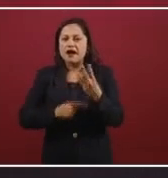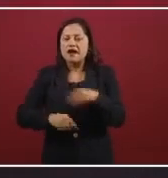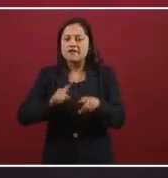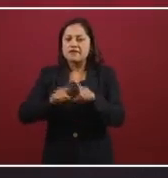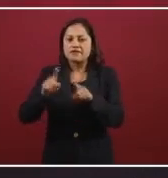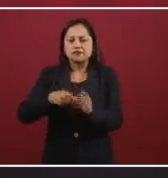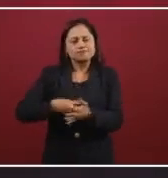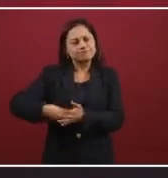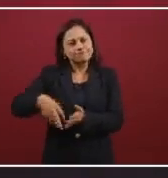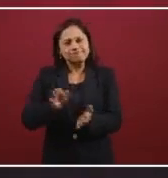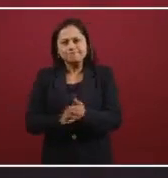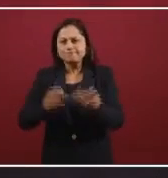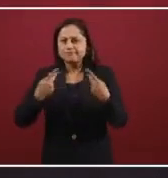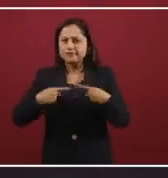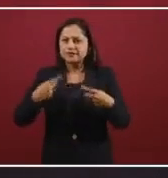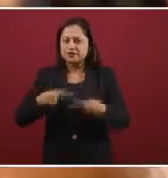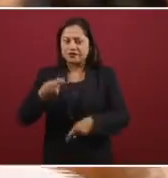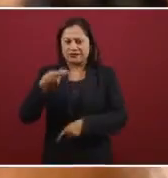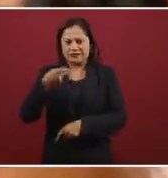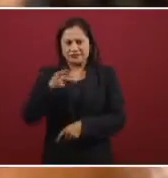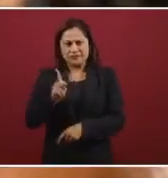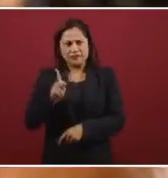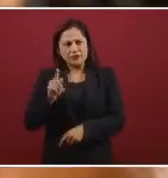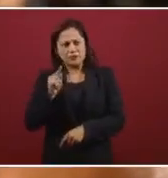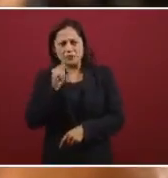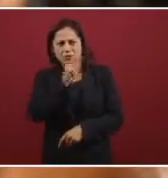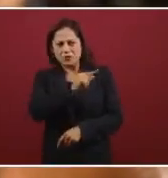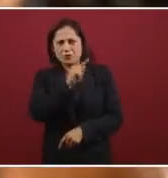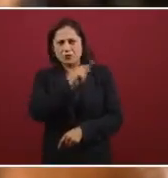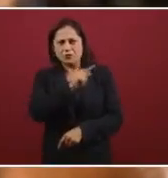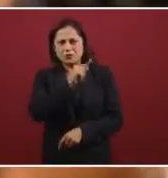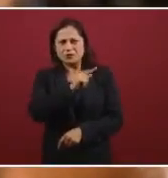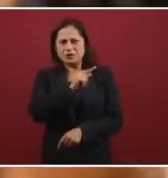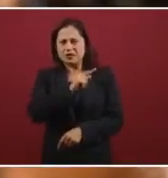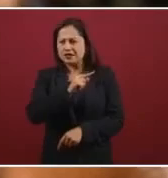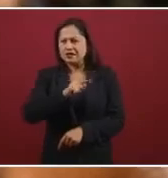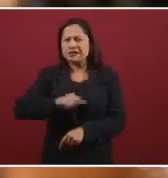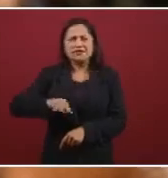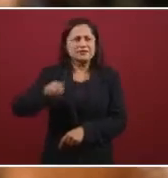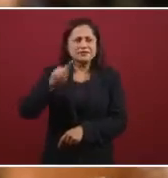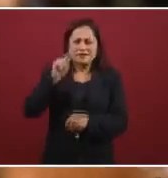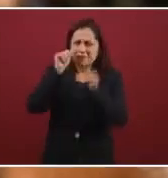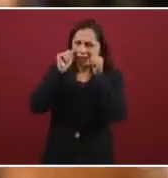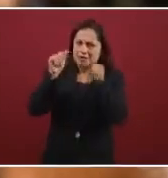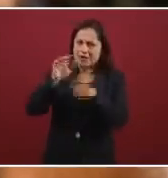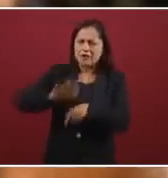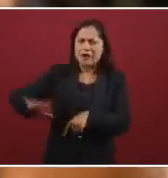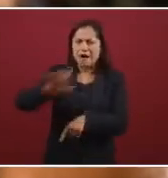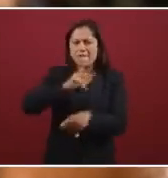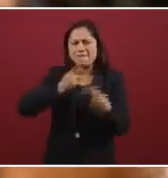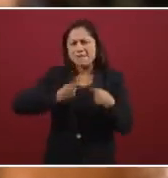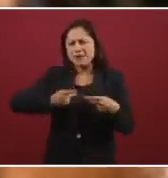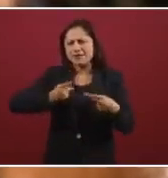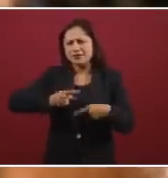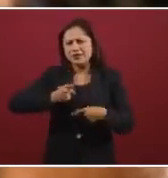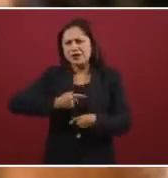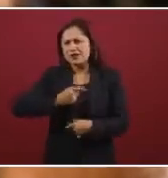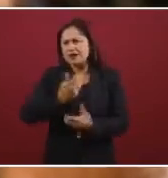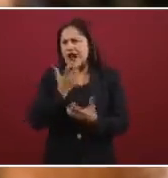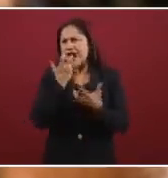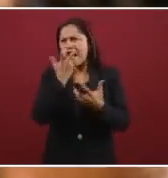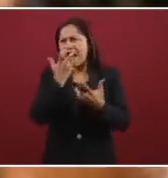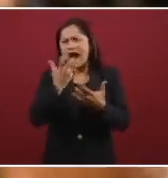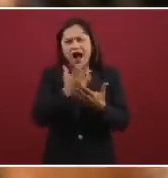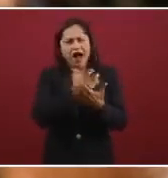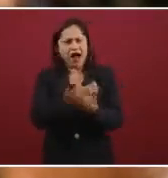el suyo, que no lo dejaba ir la gente, que pronunció 20 vítores, usted, y mencionó todos los aspectos de su gobierno. ¿Qué